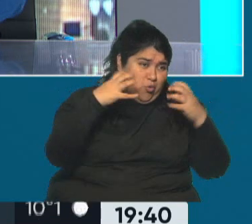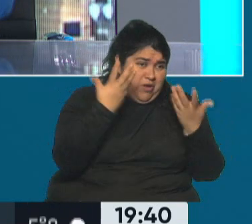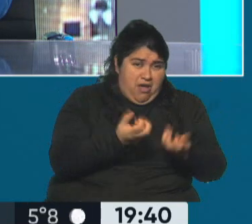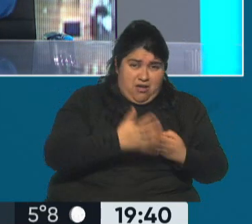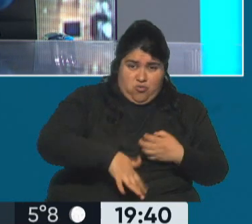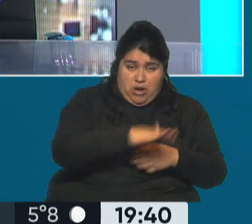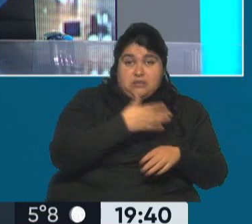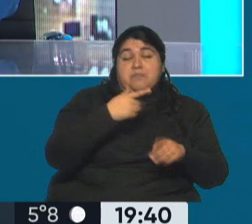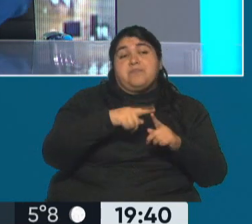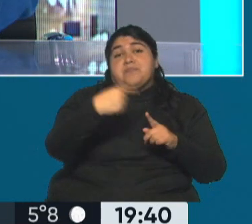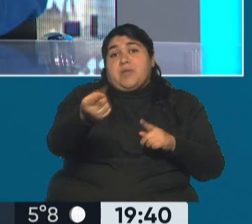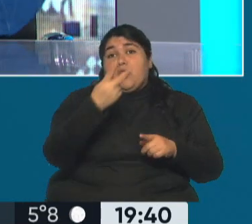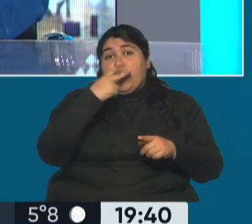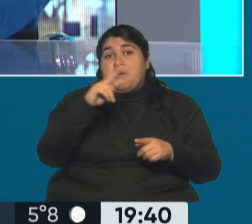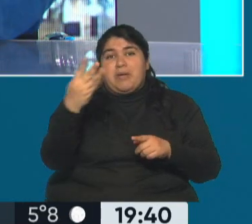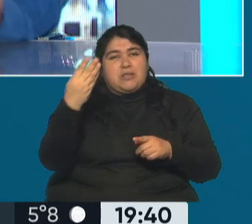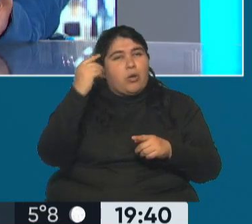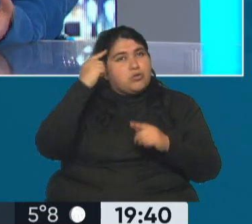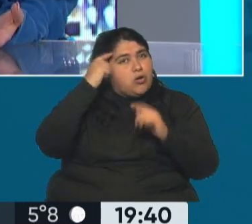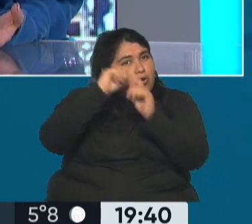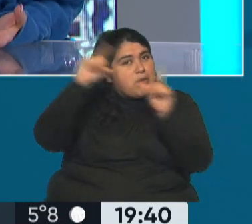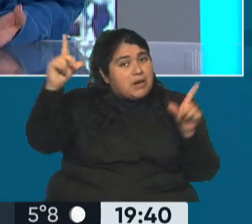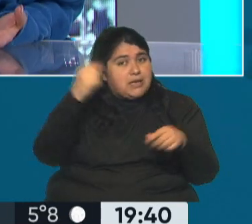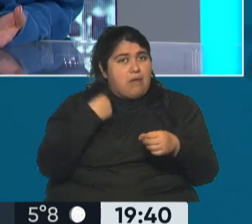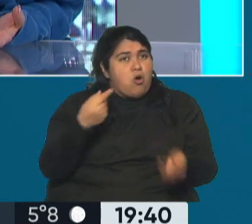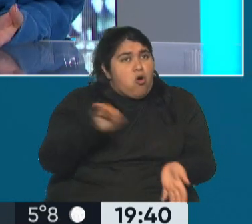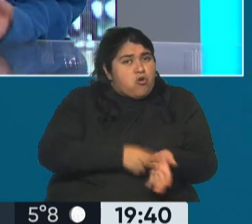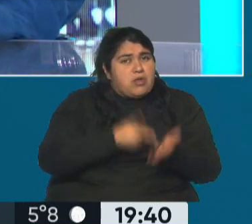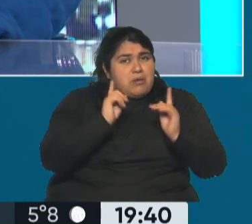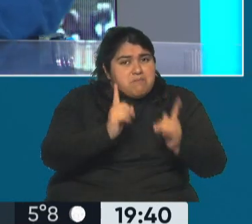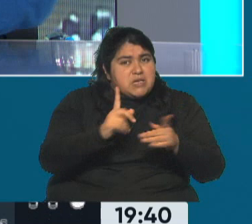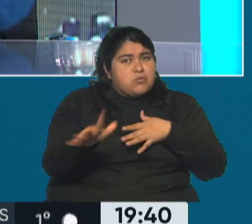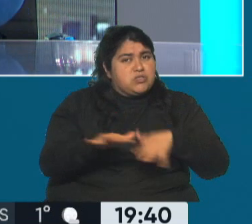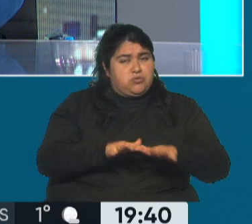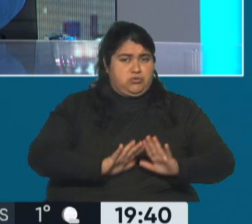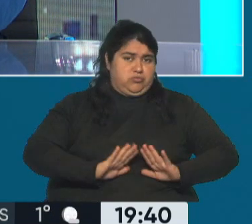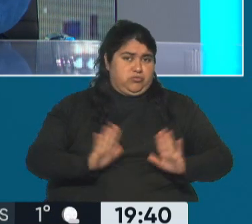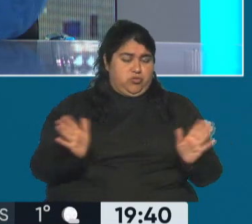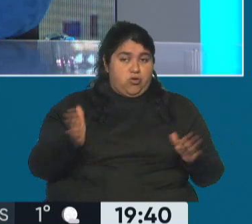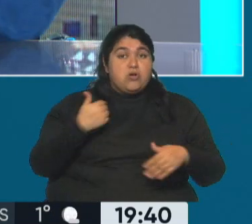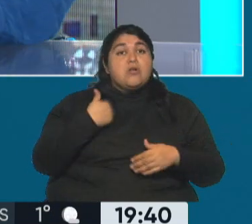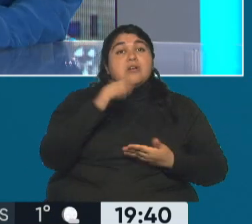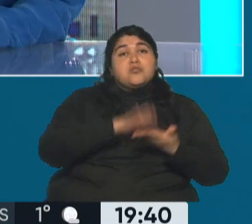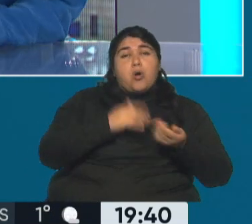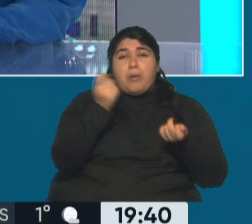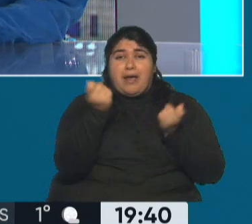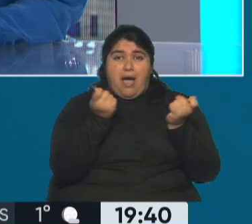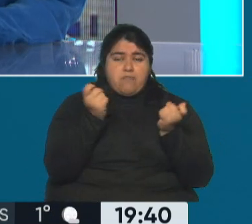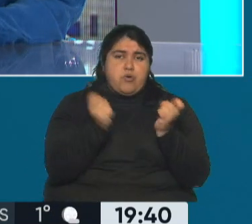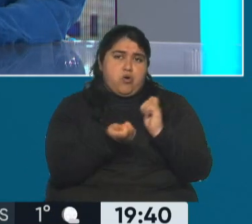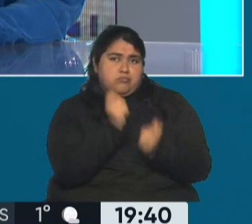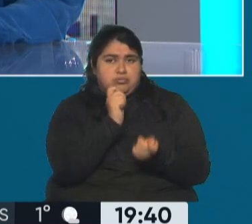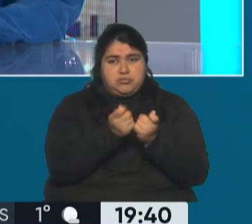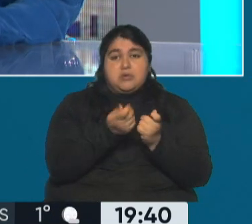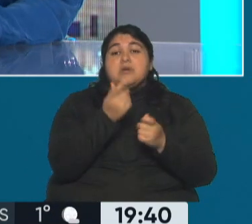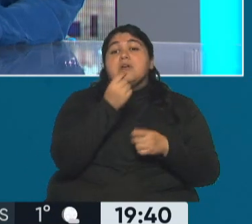al 2024 imaginariamente y no debiera repetirse la misma situación. Y además de control de cambios, políticas para acumular reservas. El